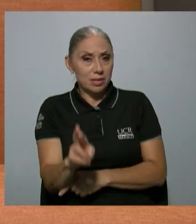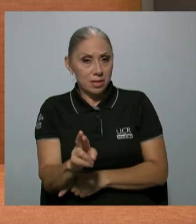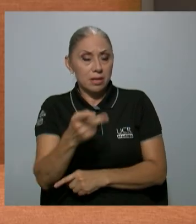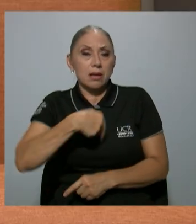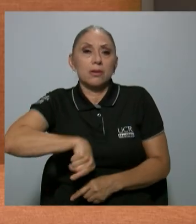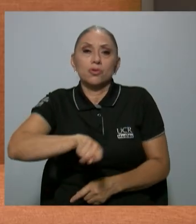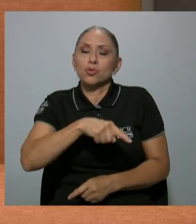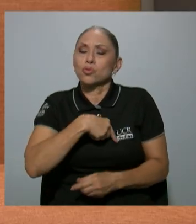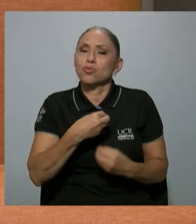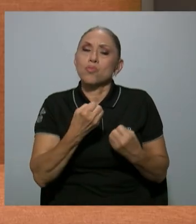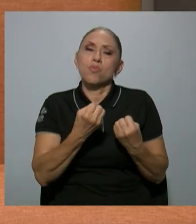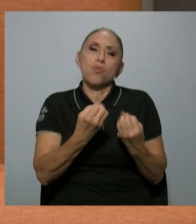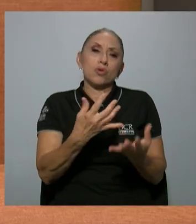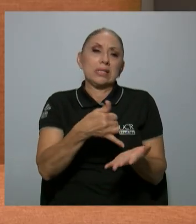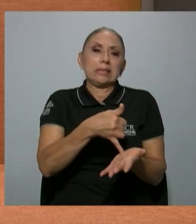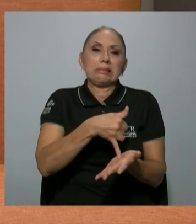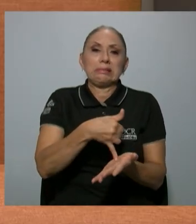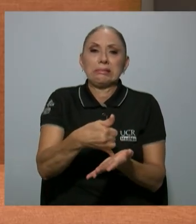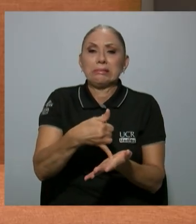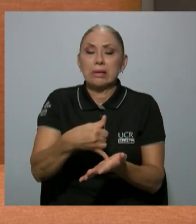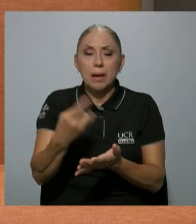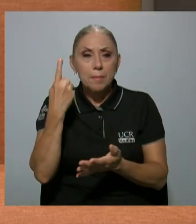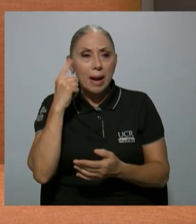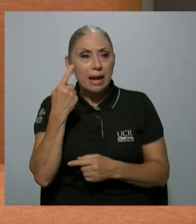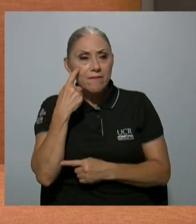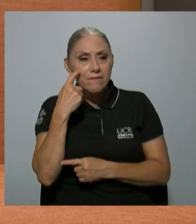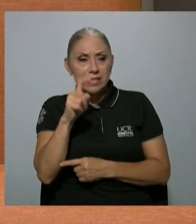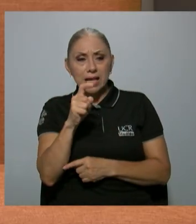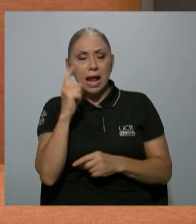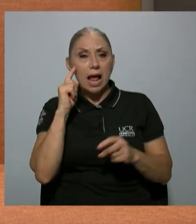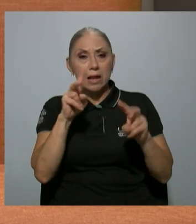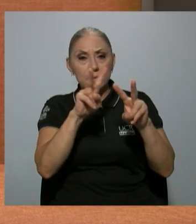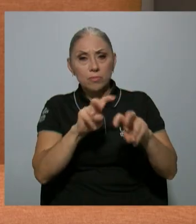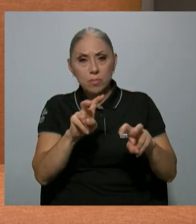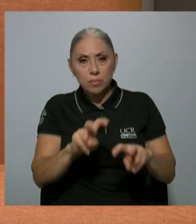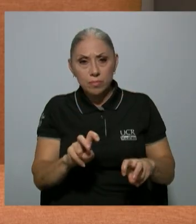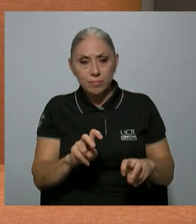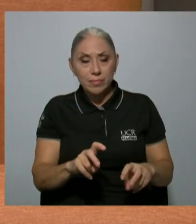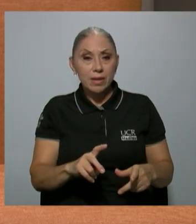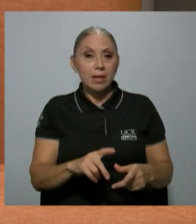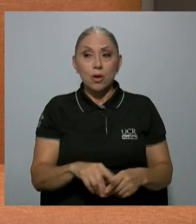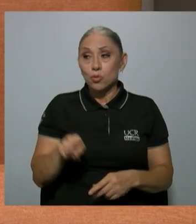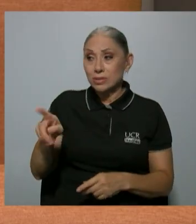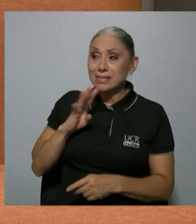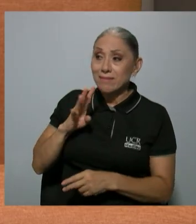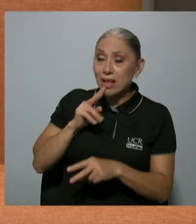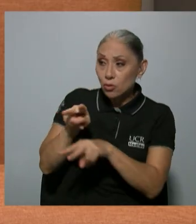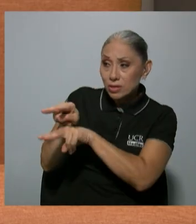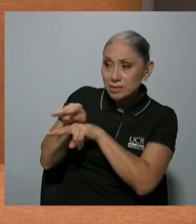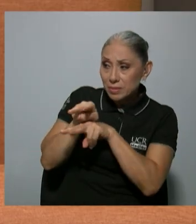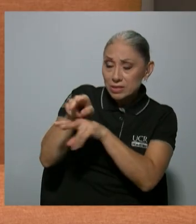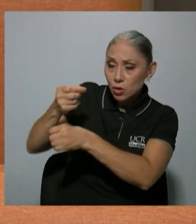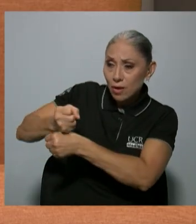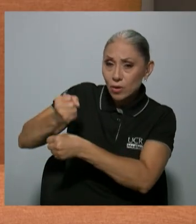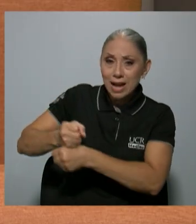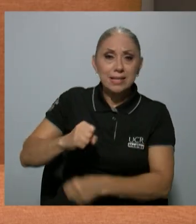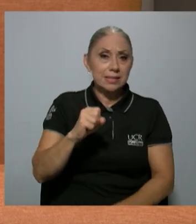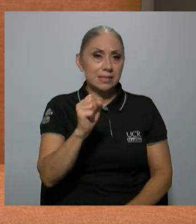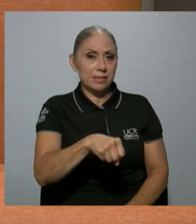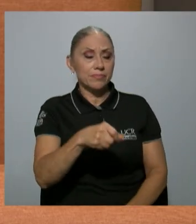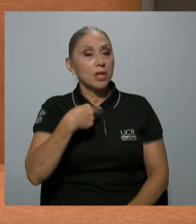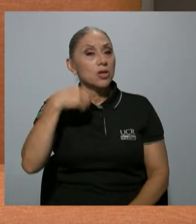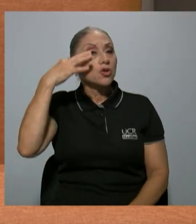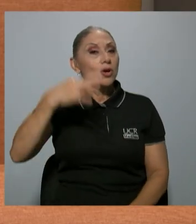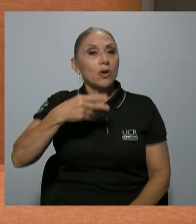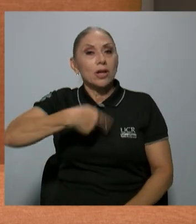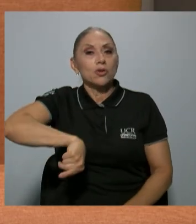muchas debilidades para la fiscalización, para la evaluación, entonces siempre... Está hablando de la inspección laboral. Sí, en parte, y yo creo que también tenemos que avanzar en